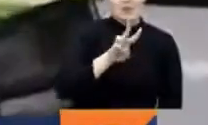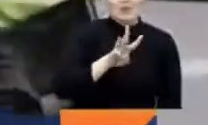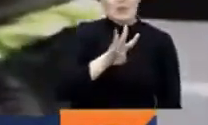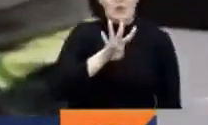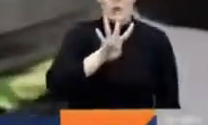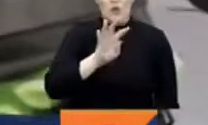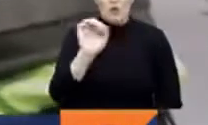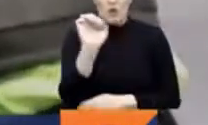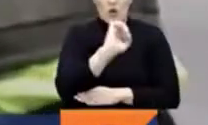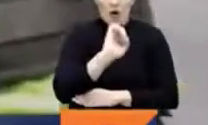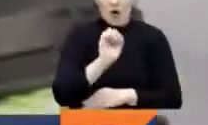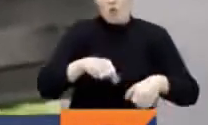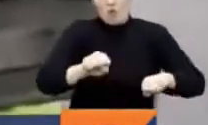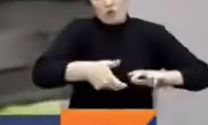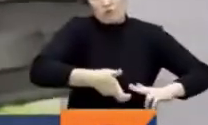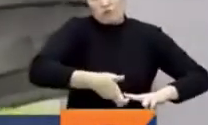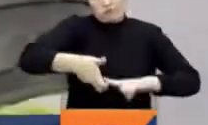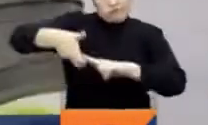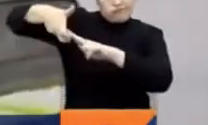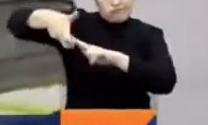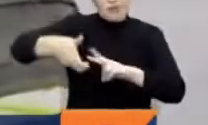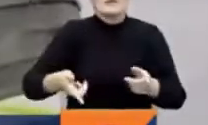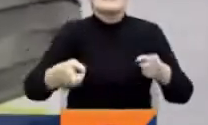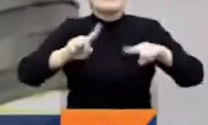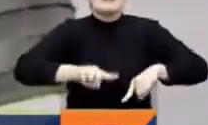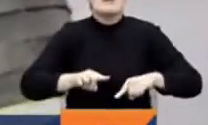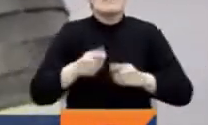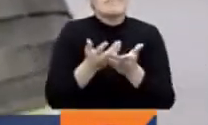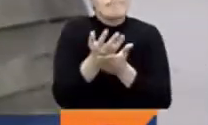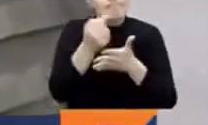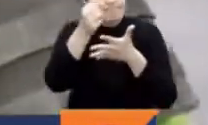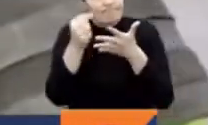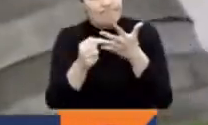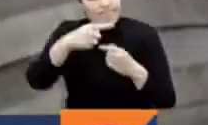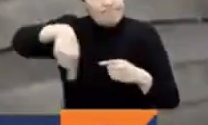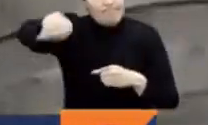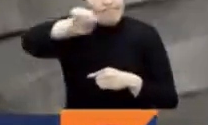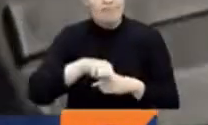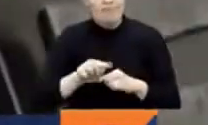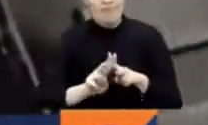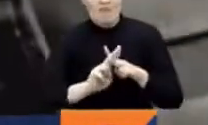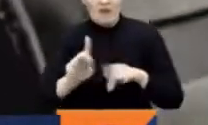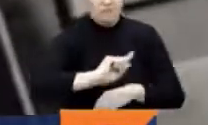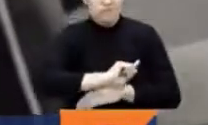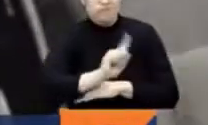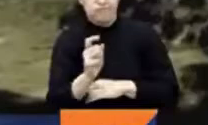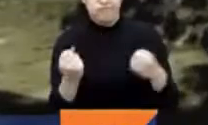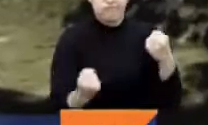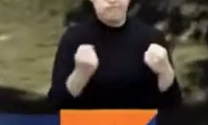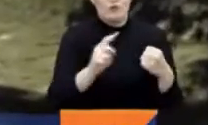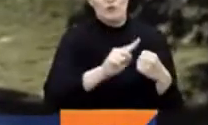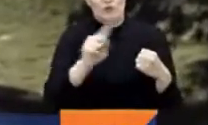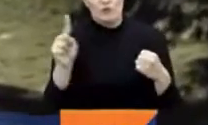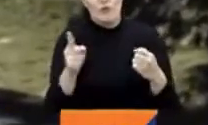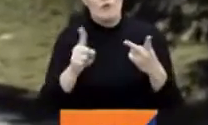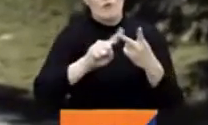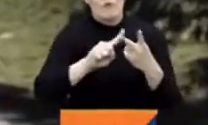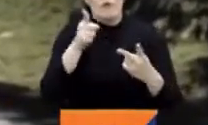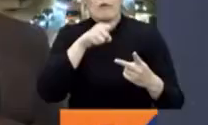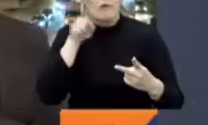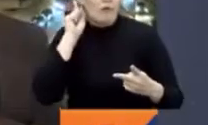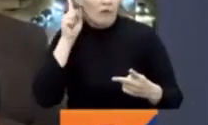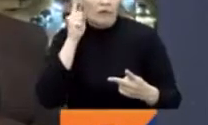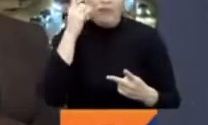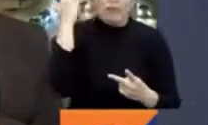fueron inmovilizados y las recomendaciones de las autoridades es que no excedan los límites de velocidad ni tampoco se conduzca en estado de